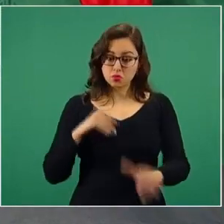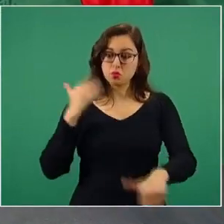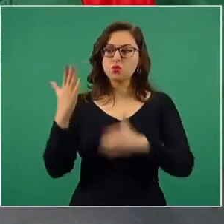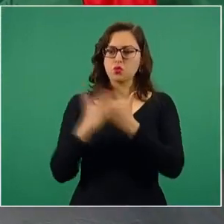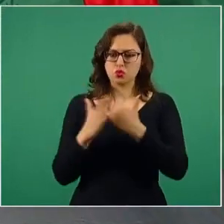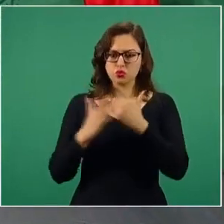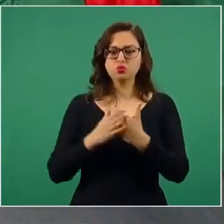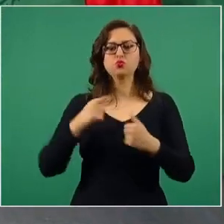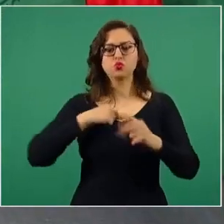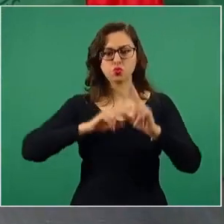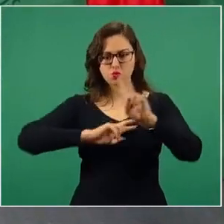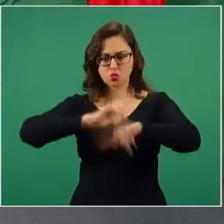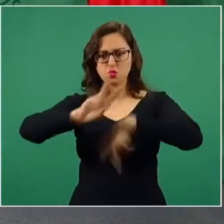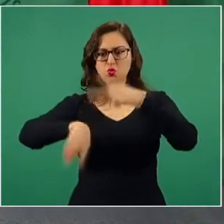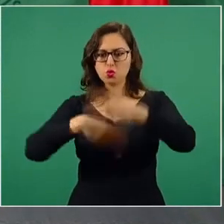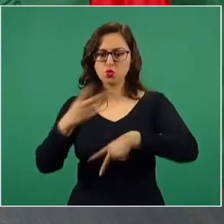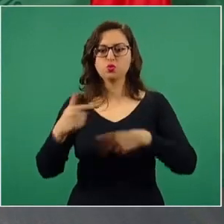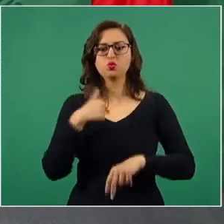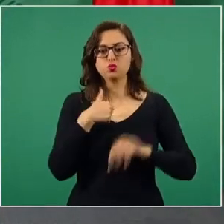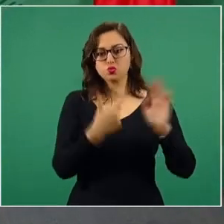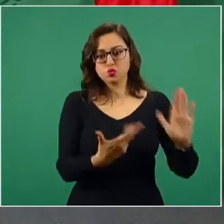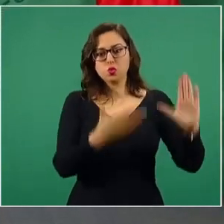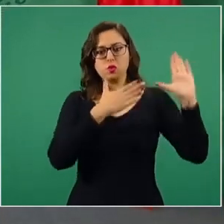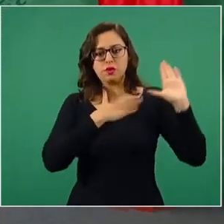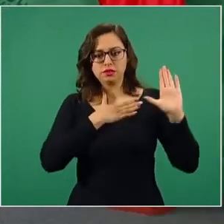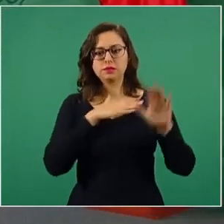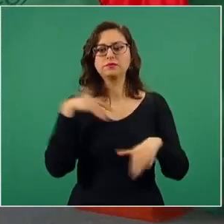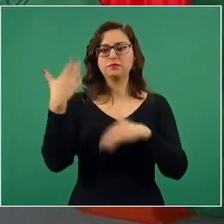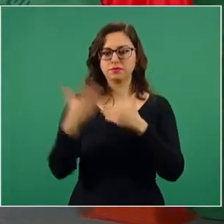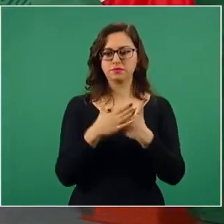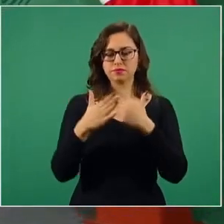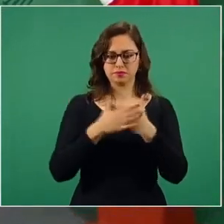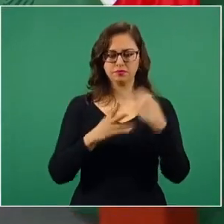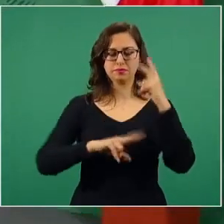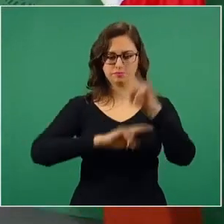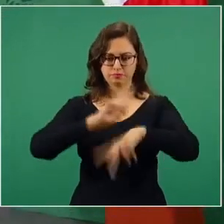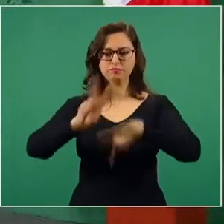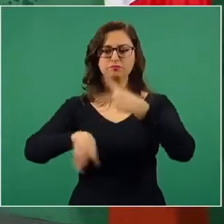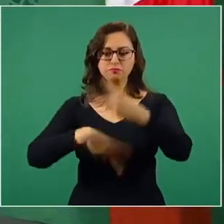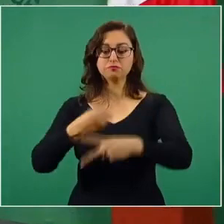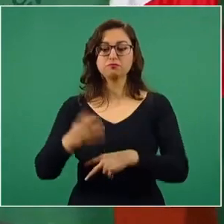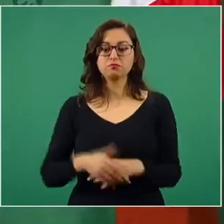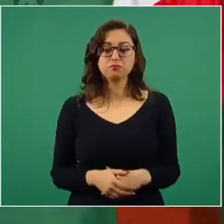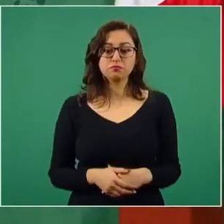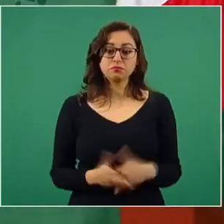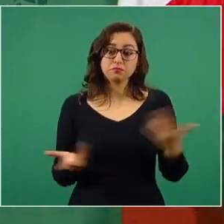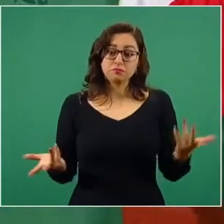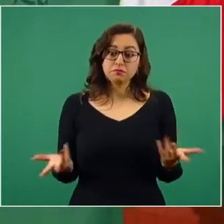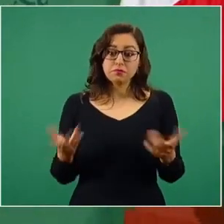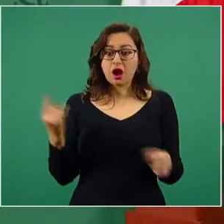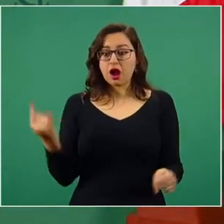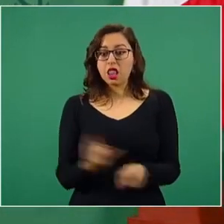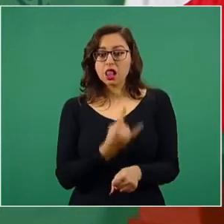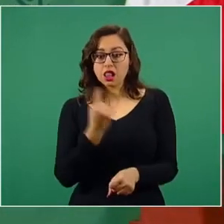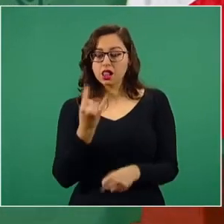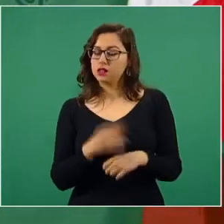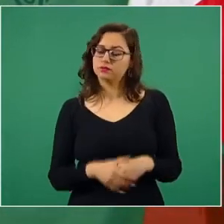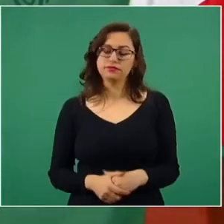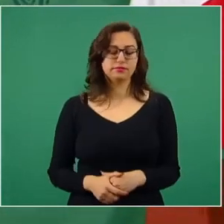estar con ellos de nuevo y no podemos incumplir con